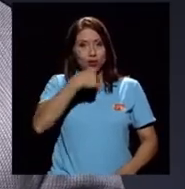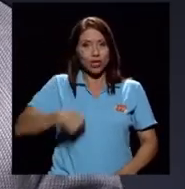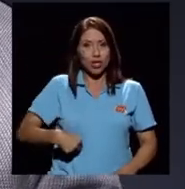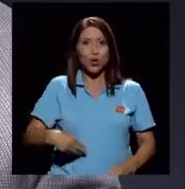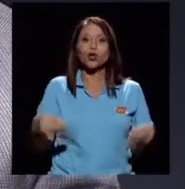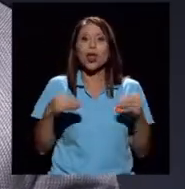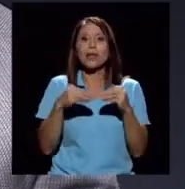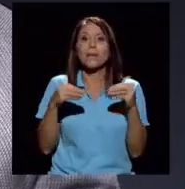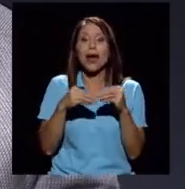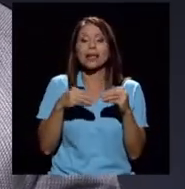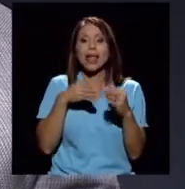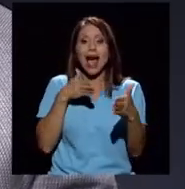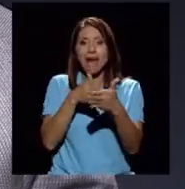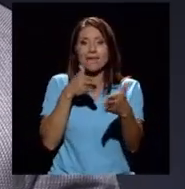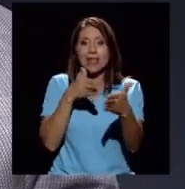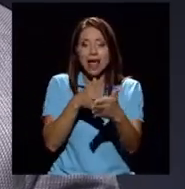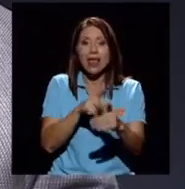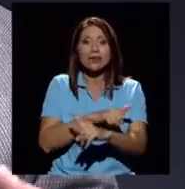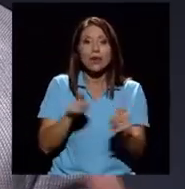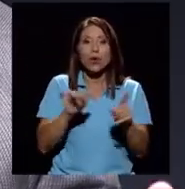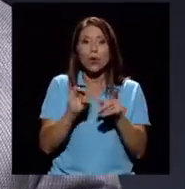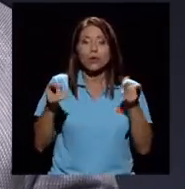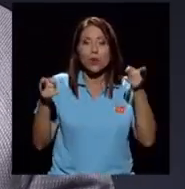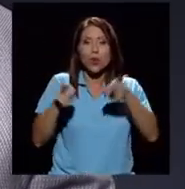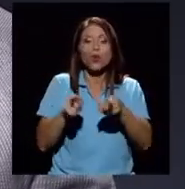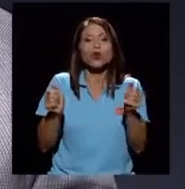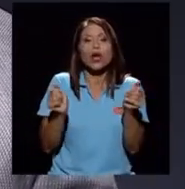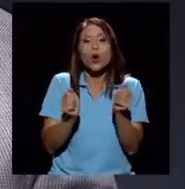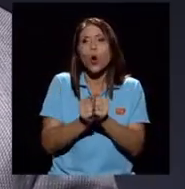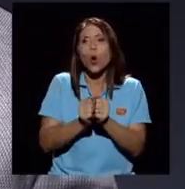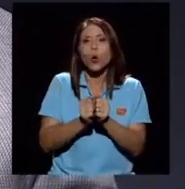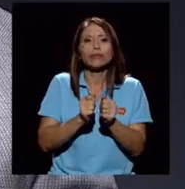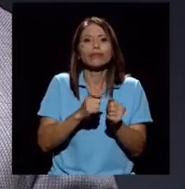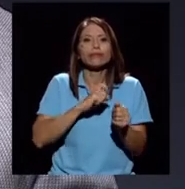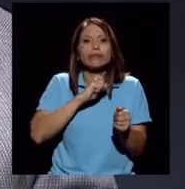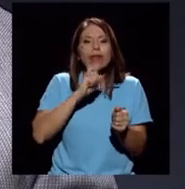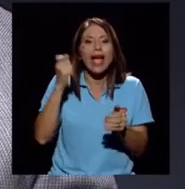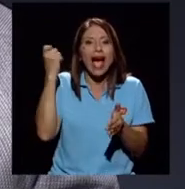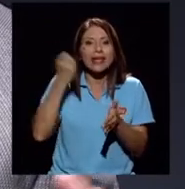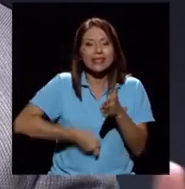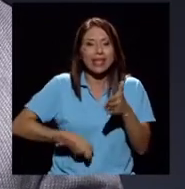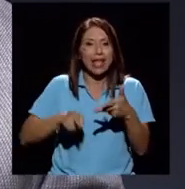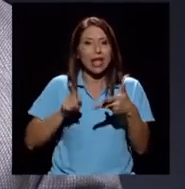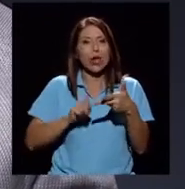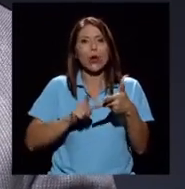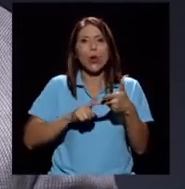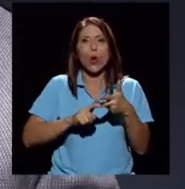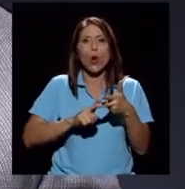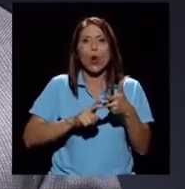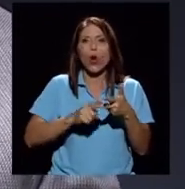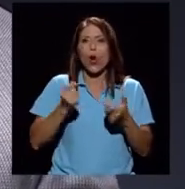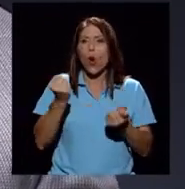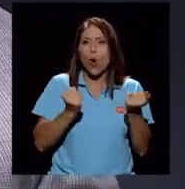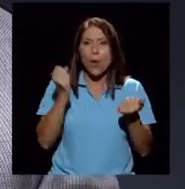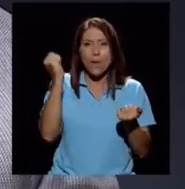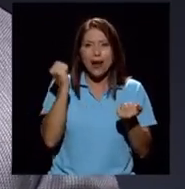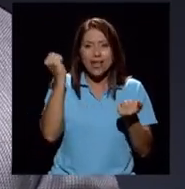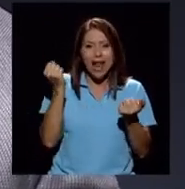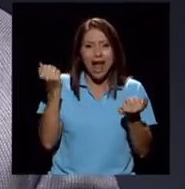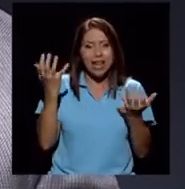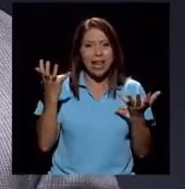pero lo mismo ocurre digamos el tema de acero este ocurre el tema de maquinaria pesada entonces